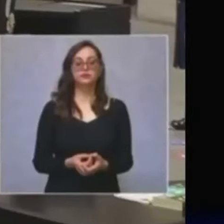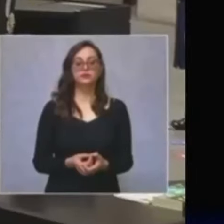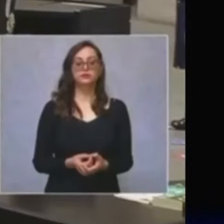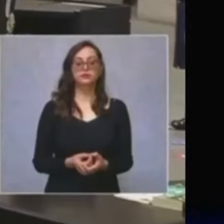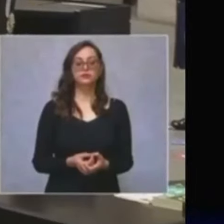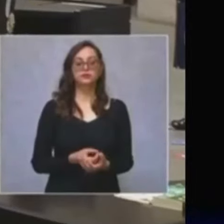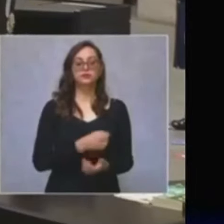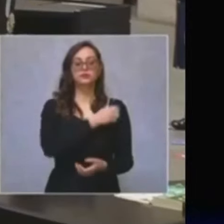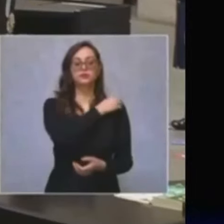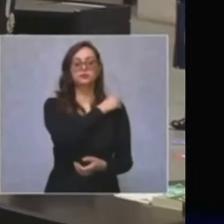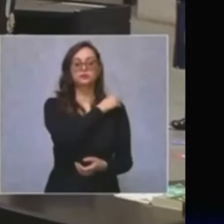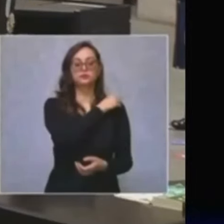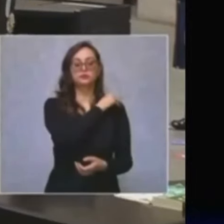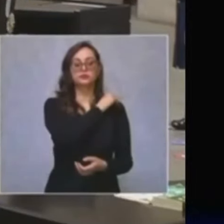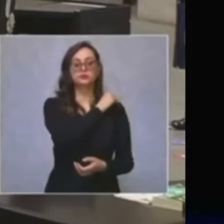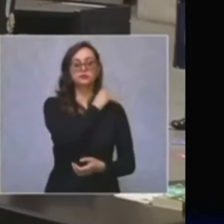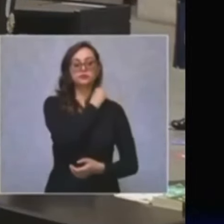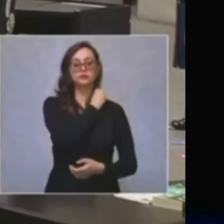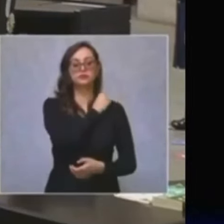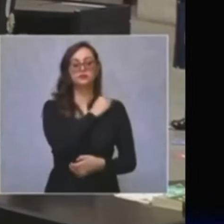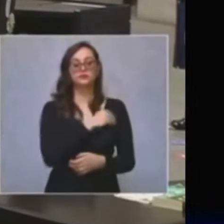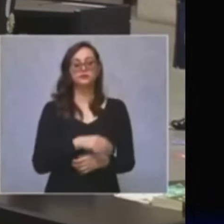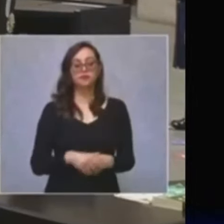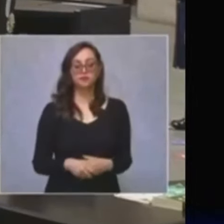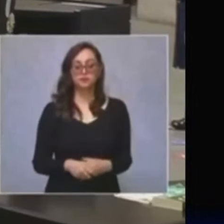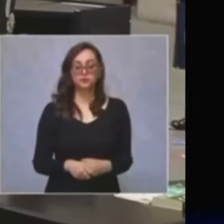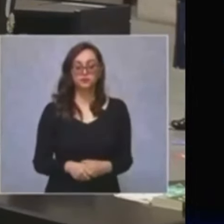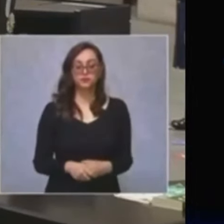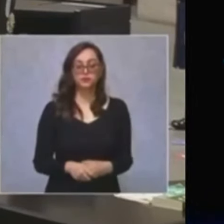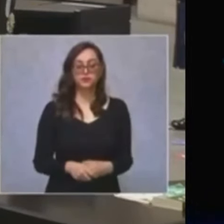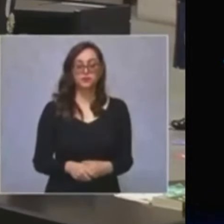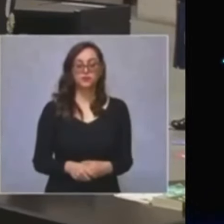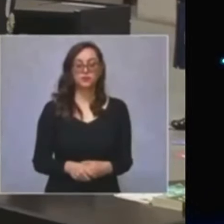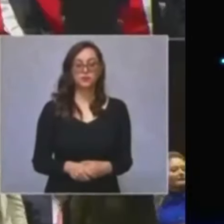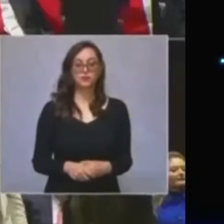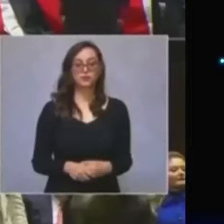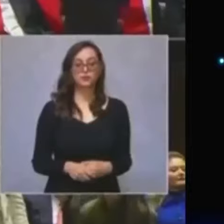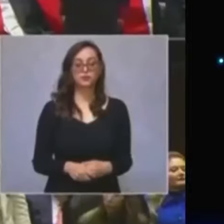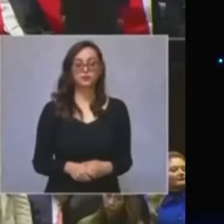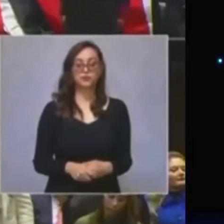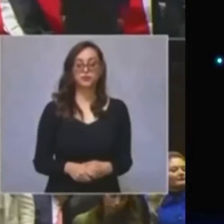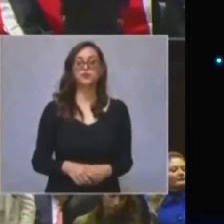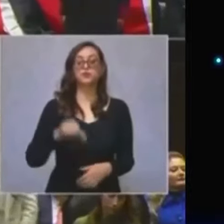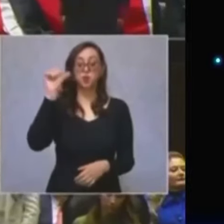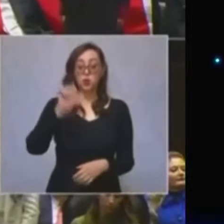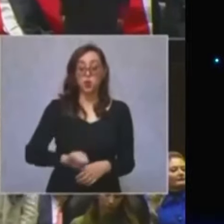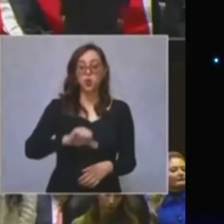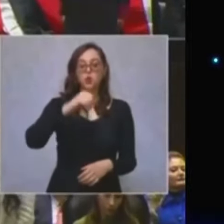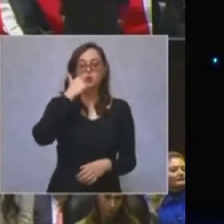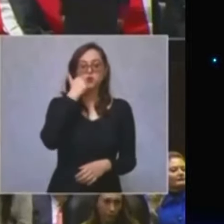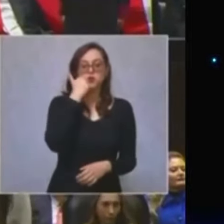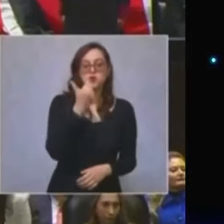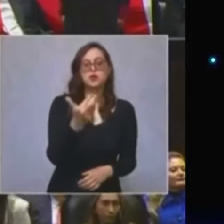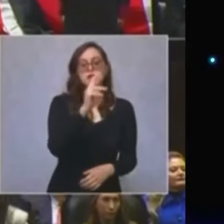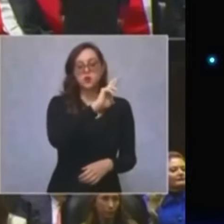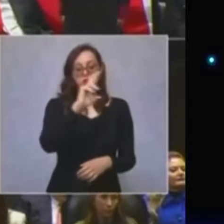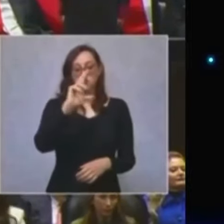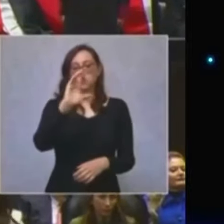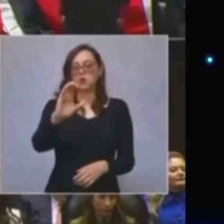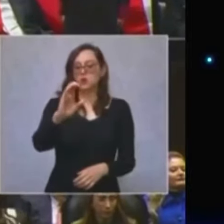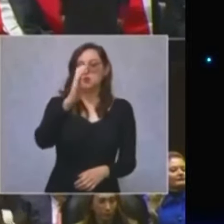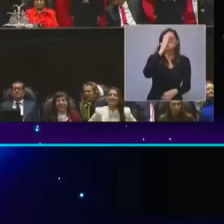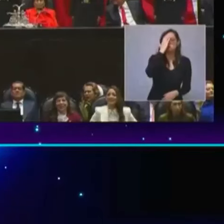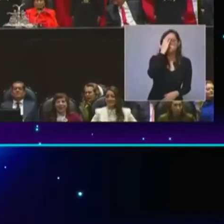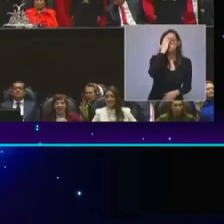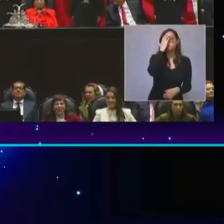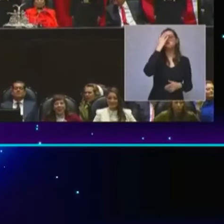mujeres invisibles Me encantó todas aquellas que habían luchado que habían sufrido que no habían tenido voz las